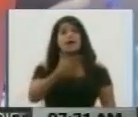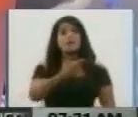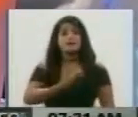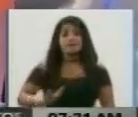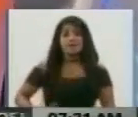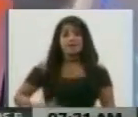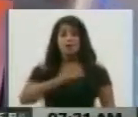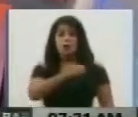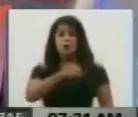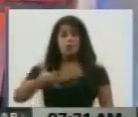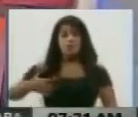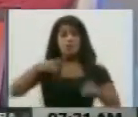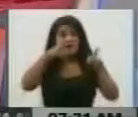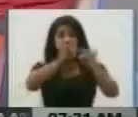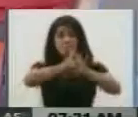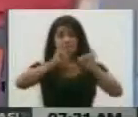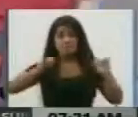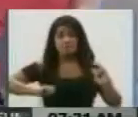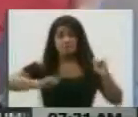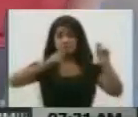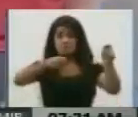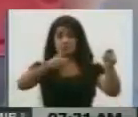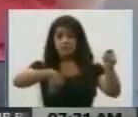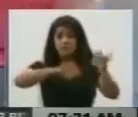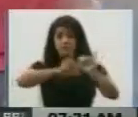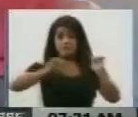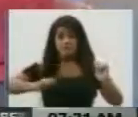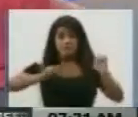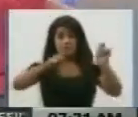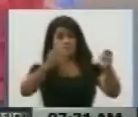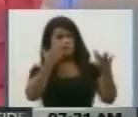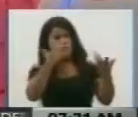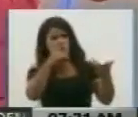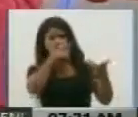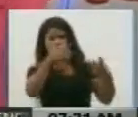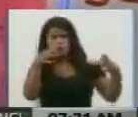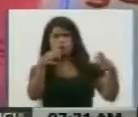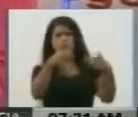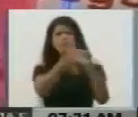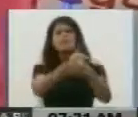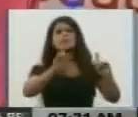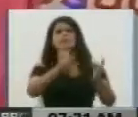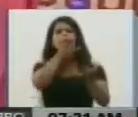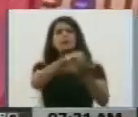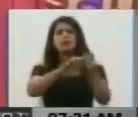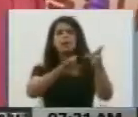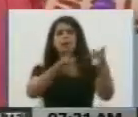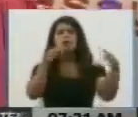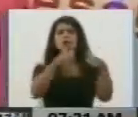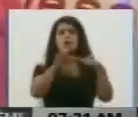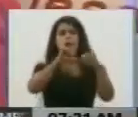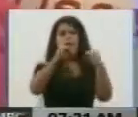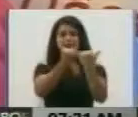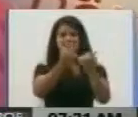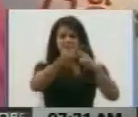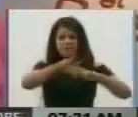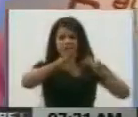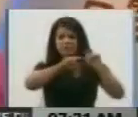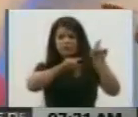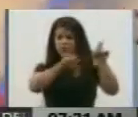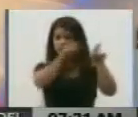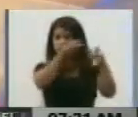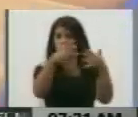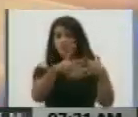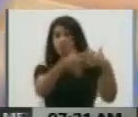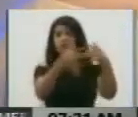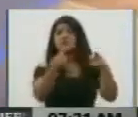Obama, estamos asistiendo a un momento en el que desde el Departamento de Estado, desde la Agencia Central de Inteligencia, desde el Pentágono, han dicho, mira, Obama tiene